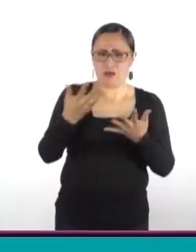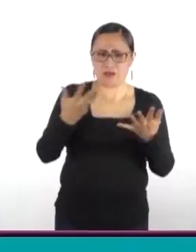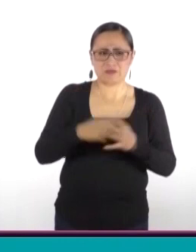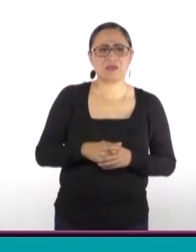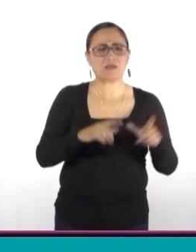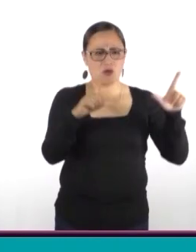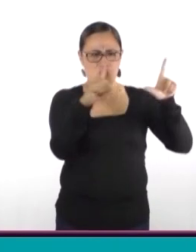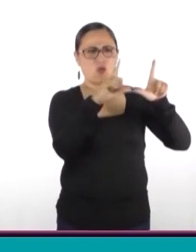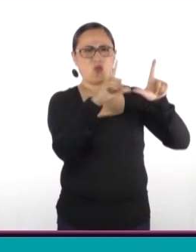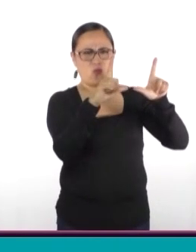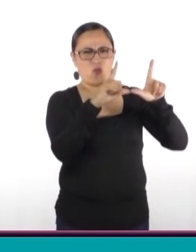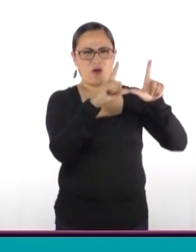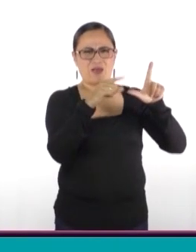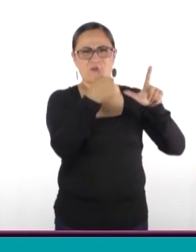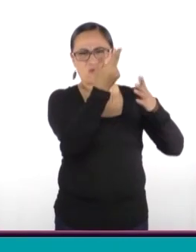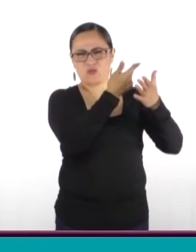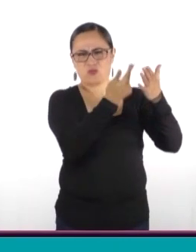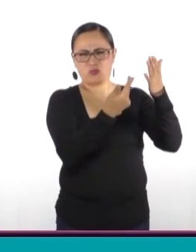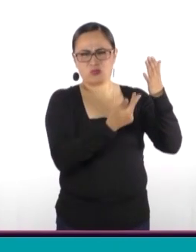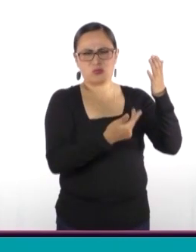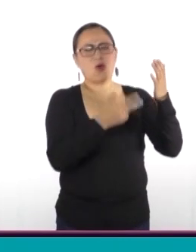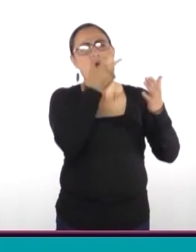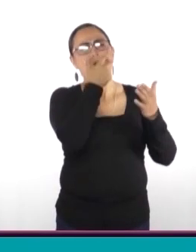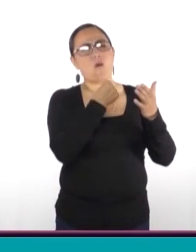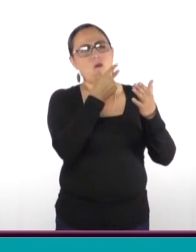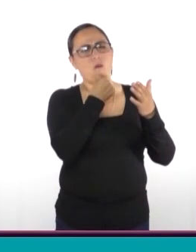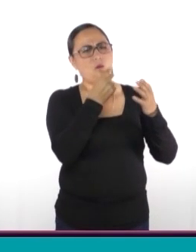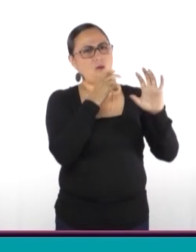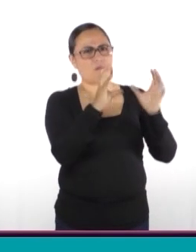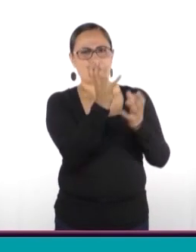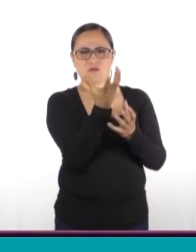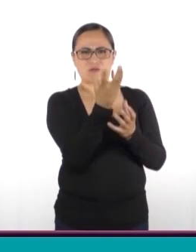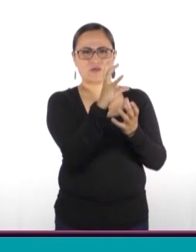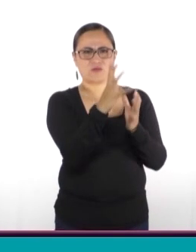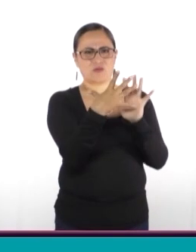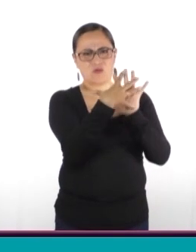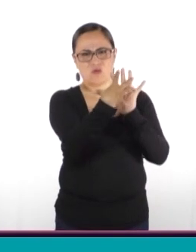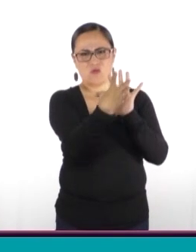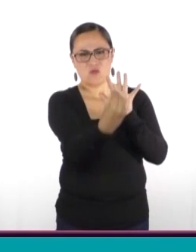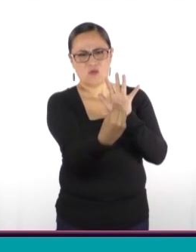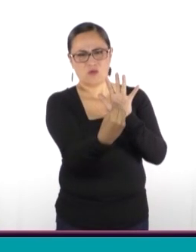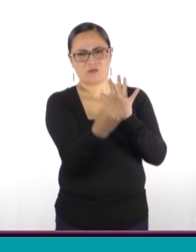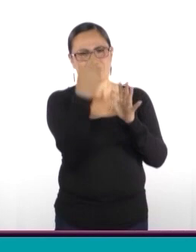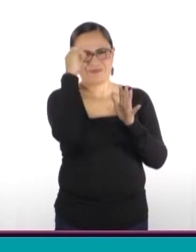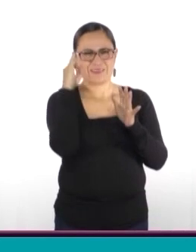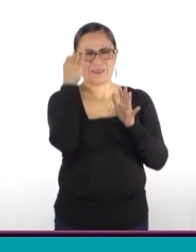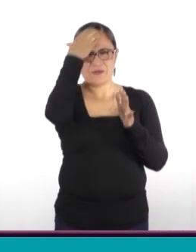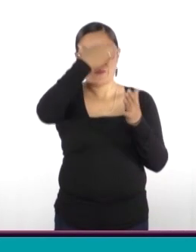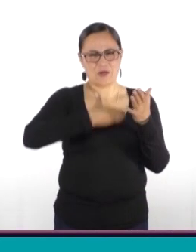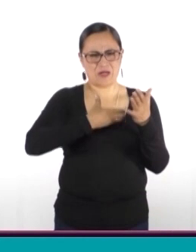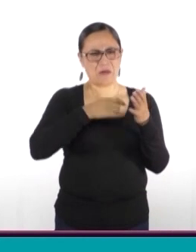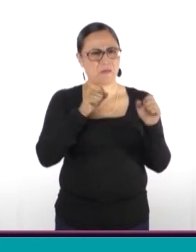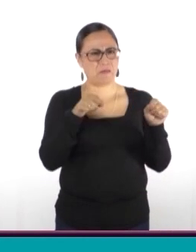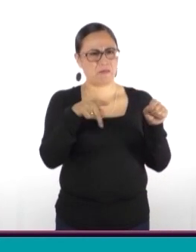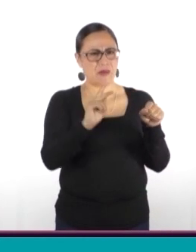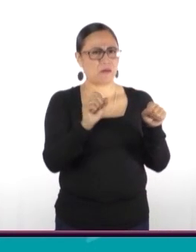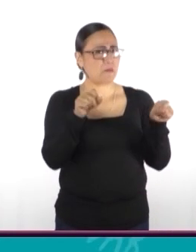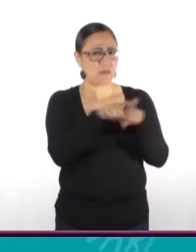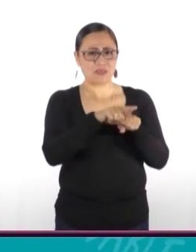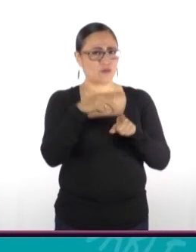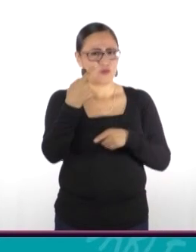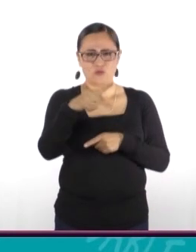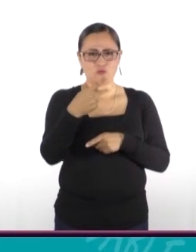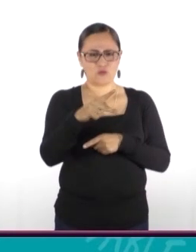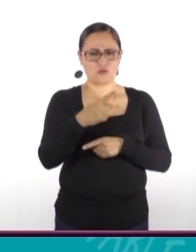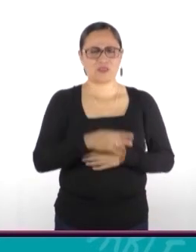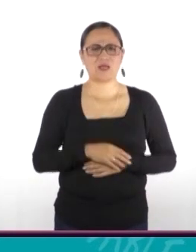cuadro, pero no sabía que era de él. Es el de un hombre sosteniendo una esfera y viéndose reflejado. Padrísimo. Pero ahora que lo pienso, ese hombre